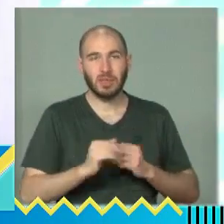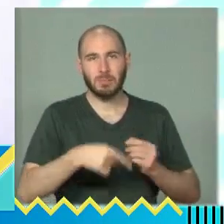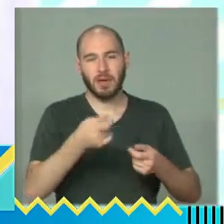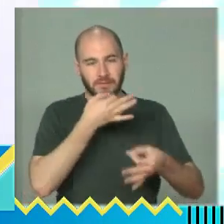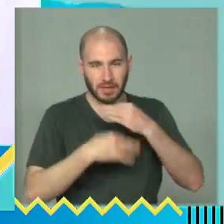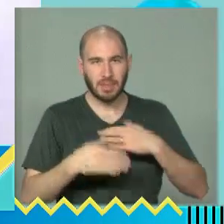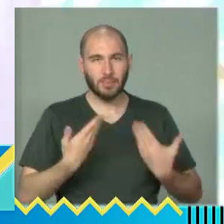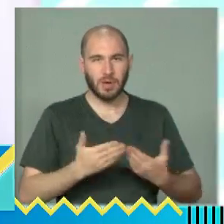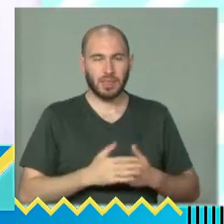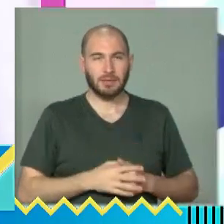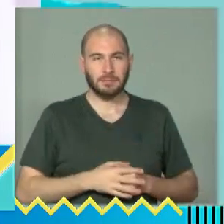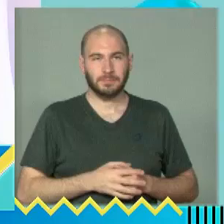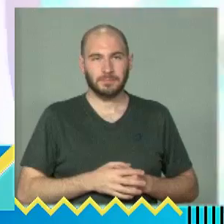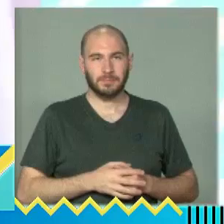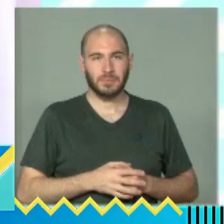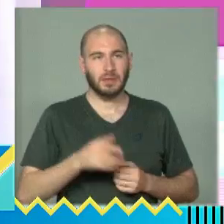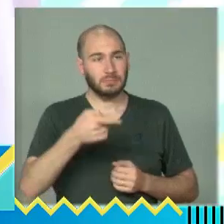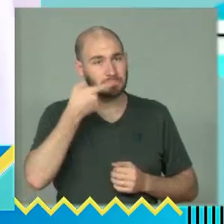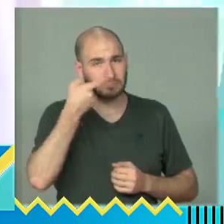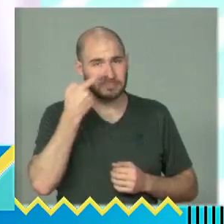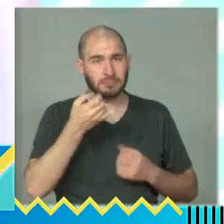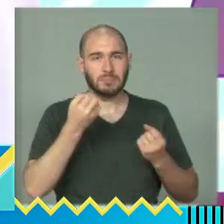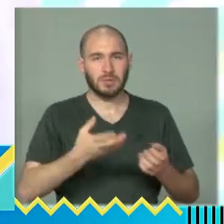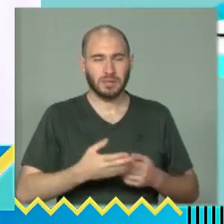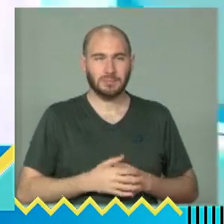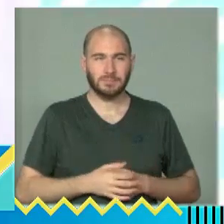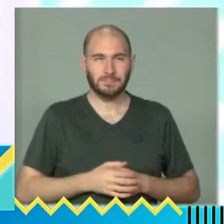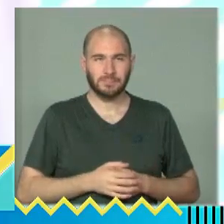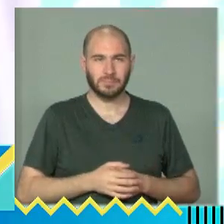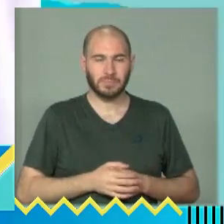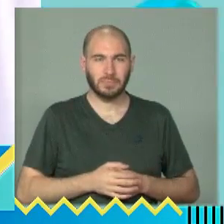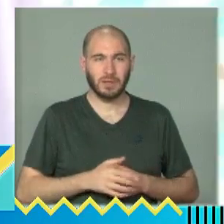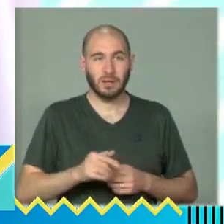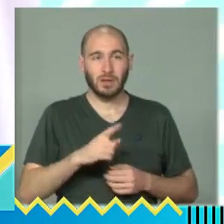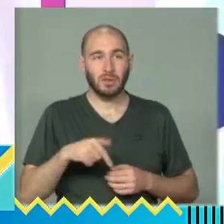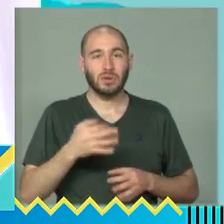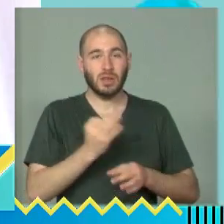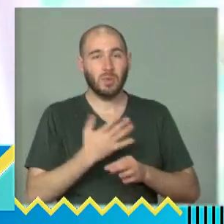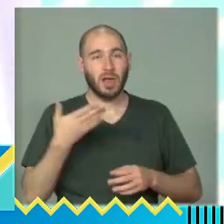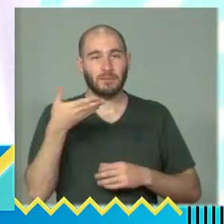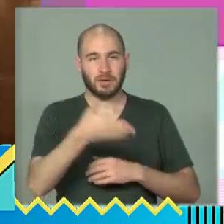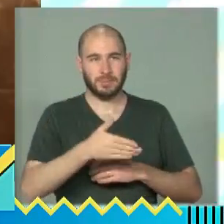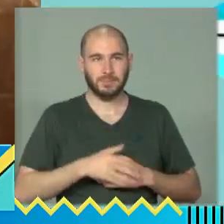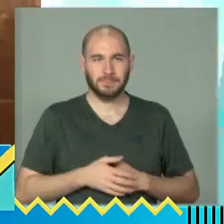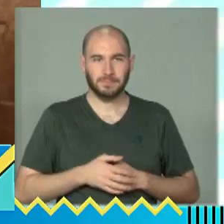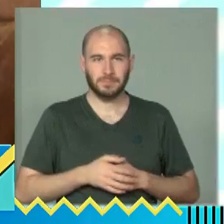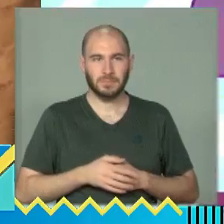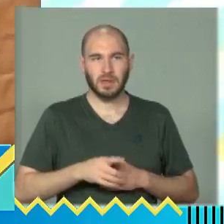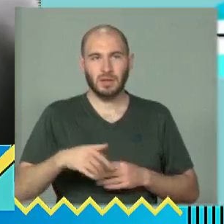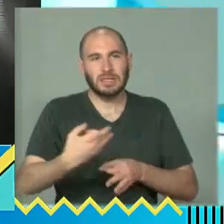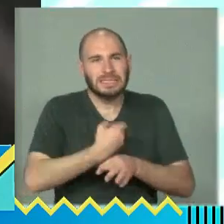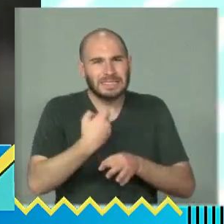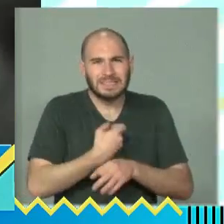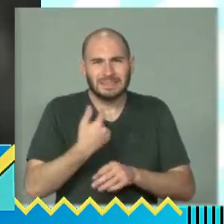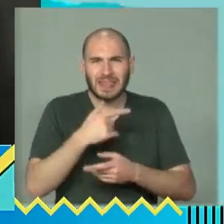mercado. La verdad que es sumamente interesante porque nosotros cuando fuimos a la escuela no nos